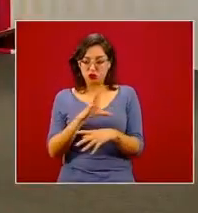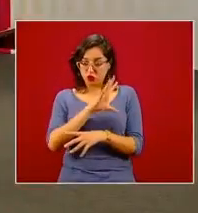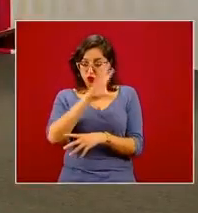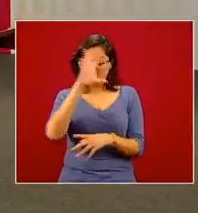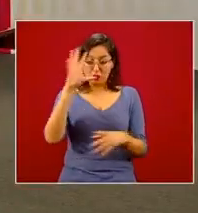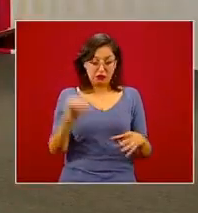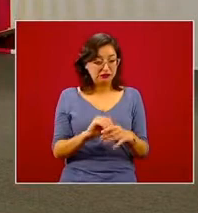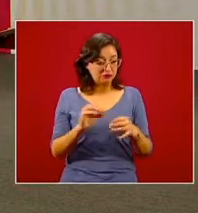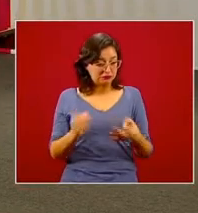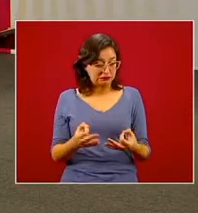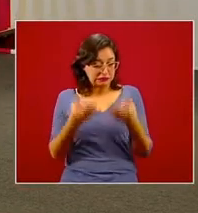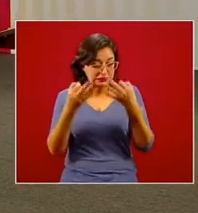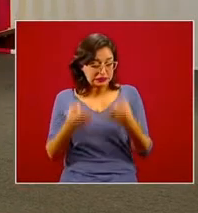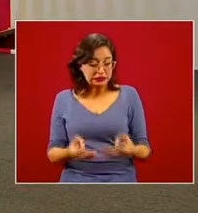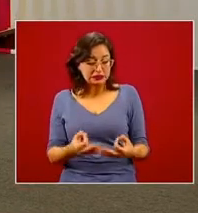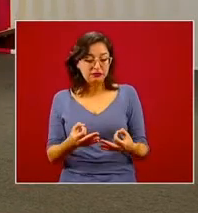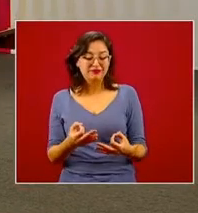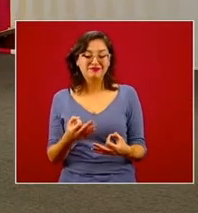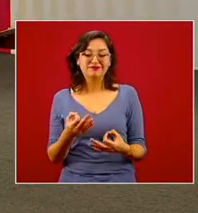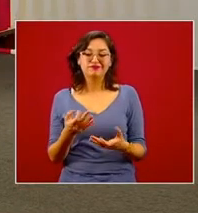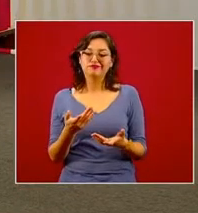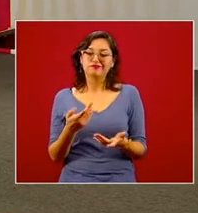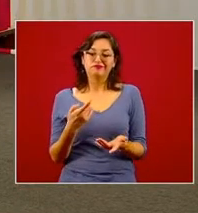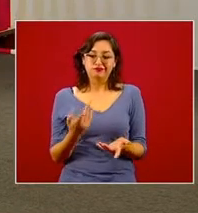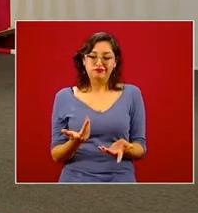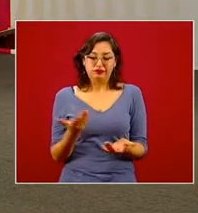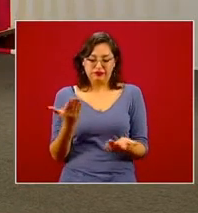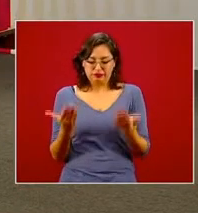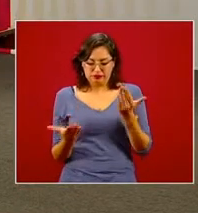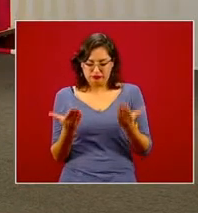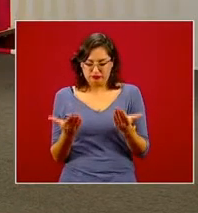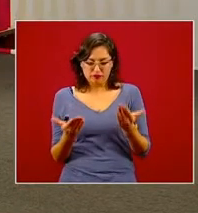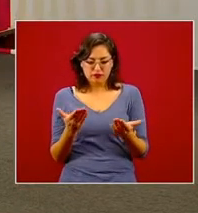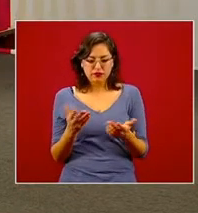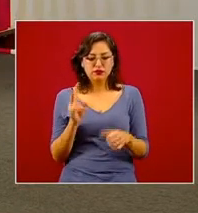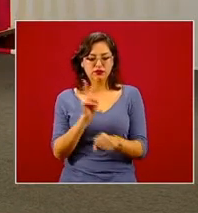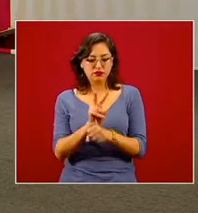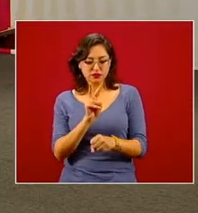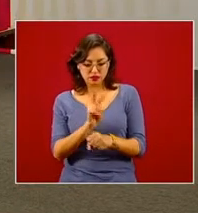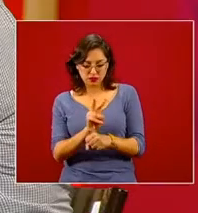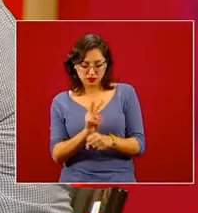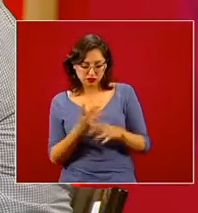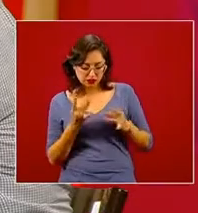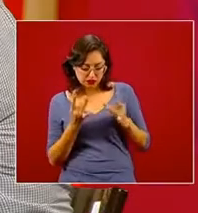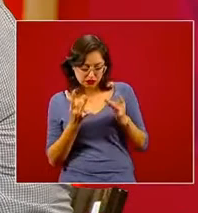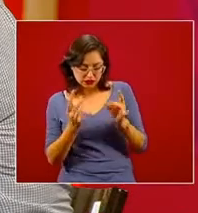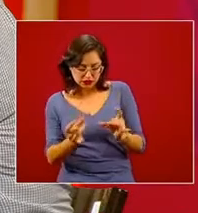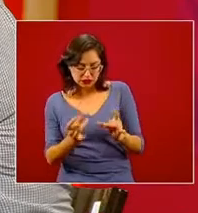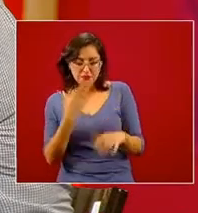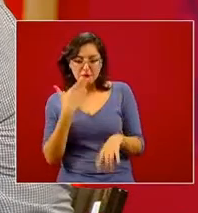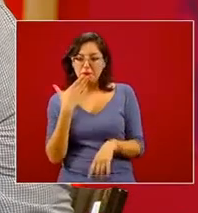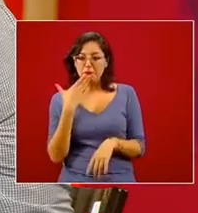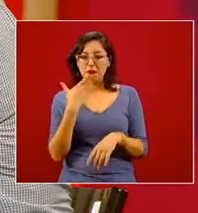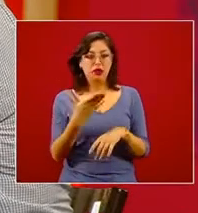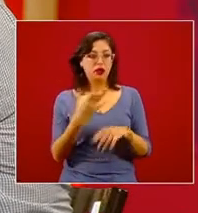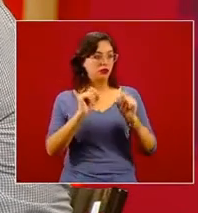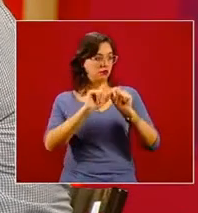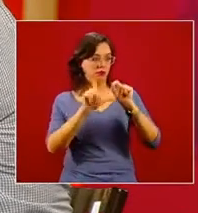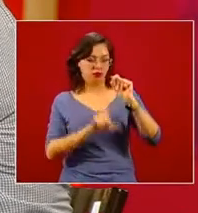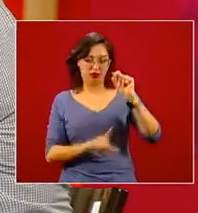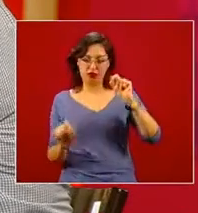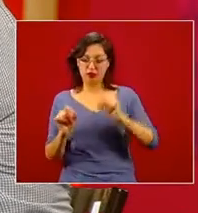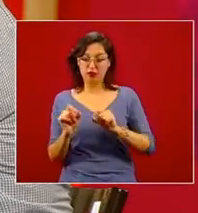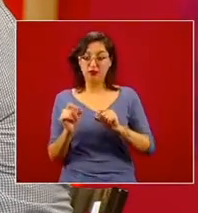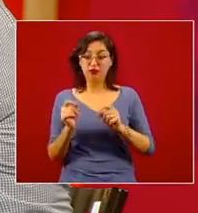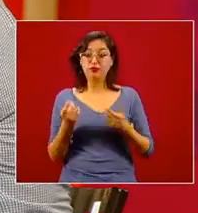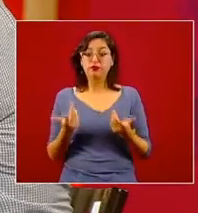siempre sean they las adecuadas. all the Esto se mide, conditions for se hacen their controles de calidad que se están delivery realizando de are hecho en todas the las correct redes, ones. y el control